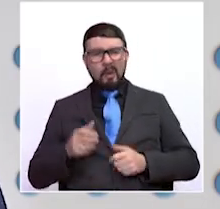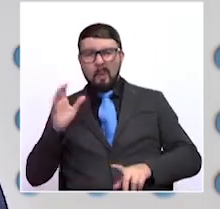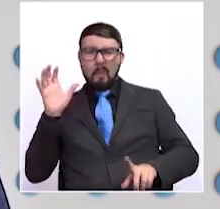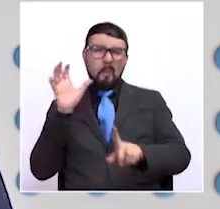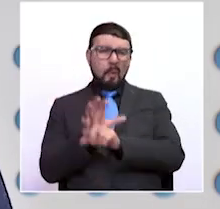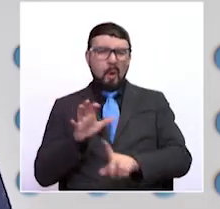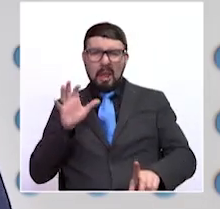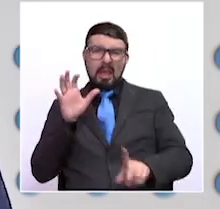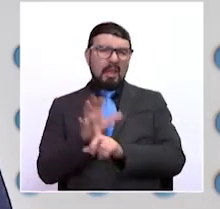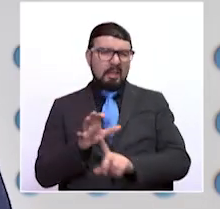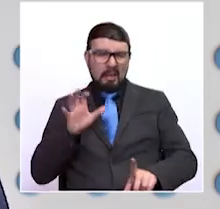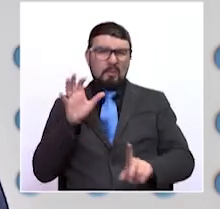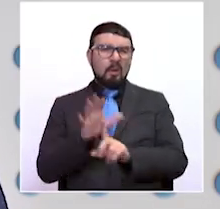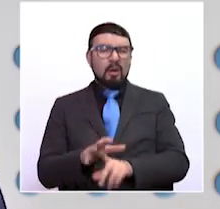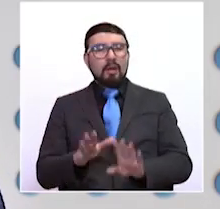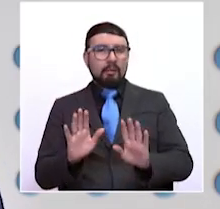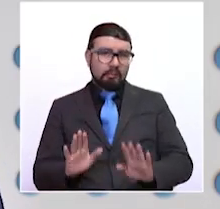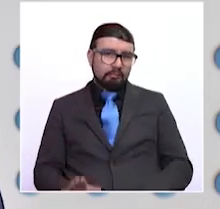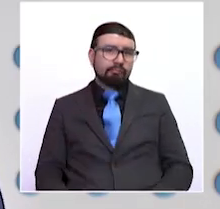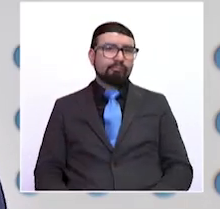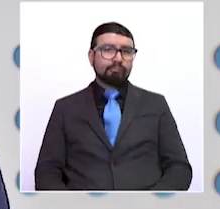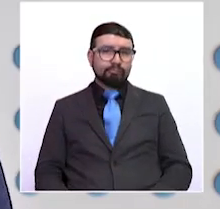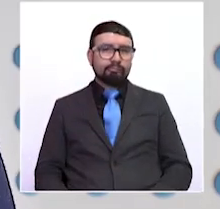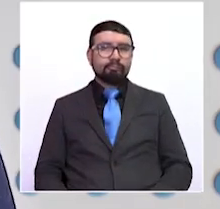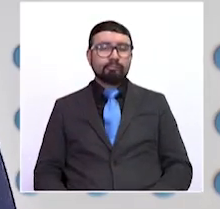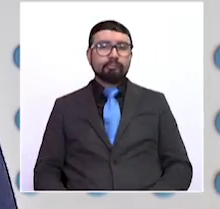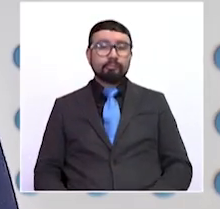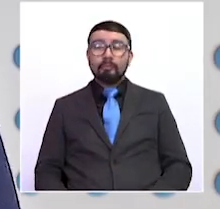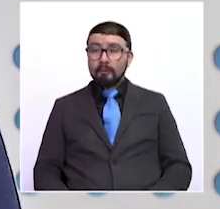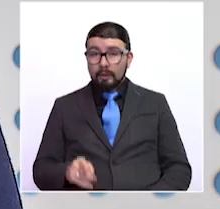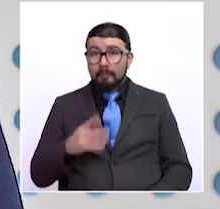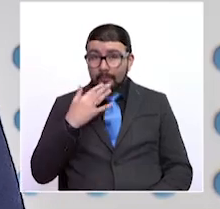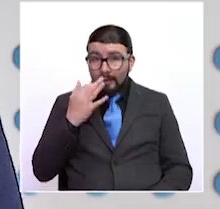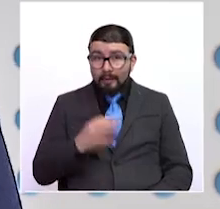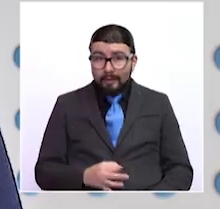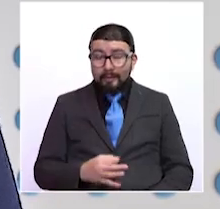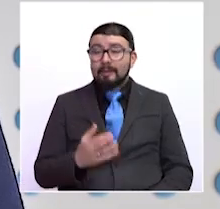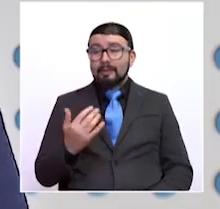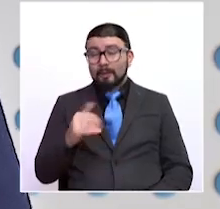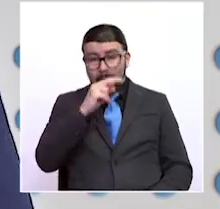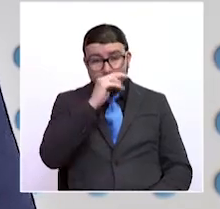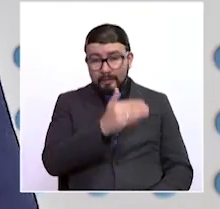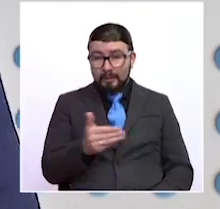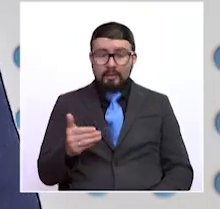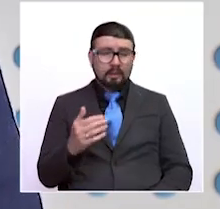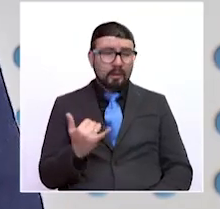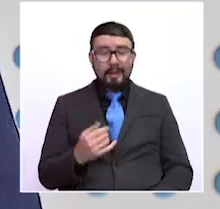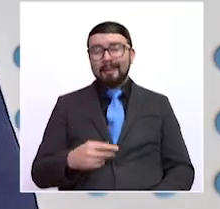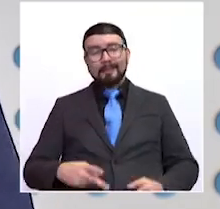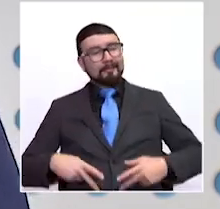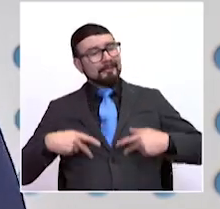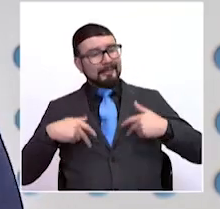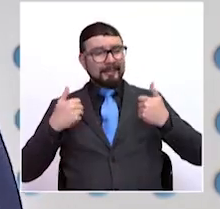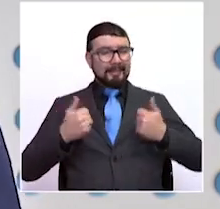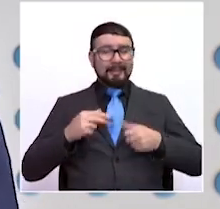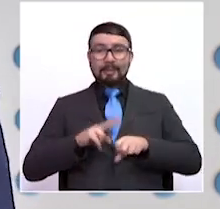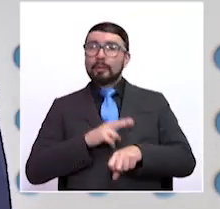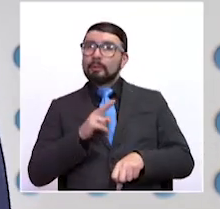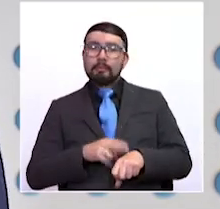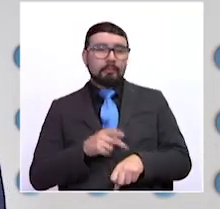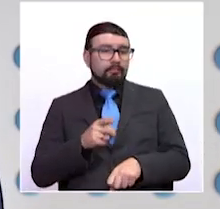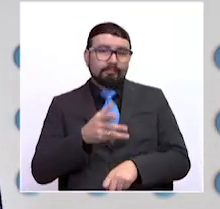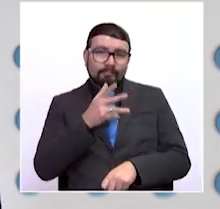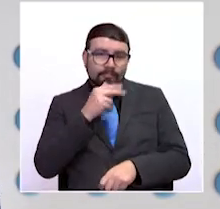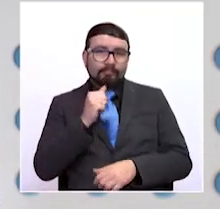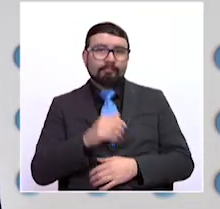decimos ahora, el bullying, se burlan de ellos y es prácticamente, estos niñitos no pueden tener una vida adecuada.